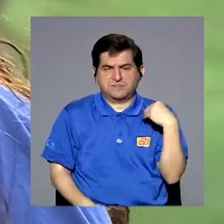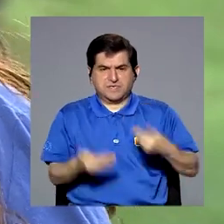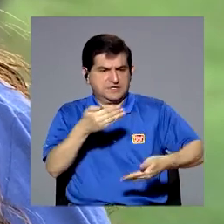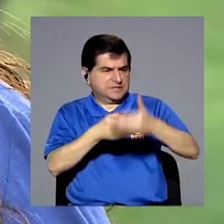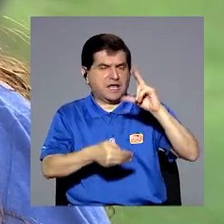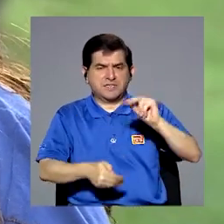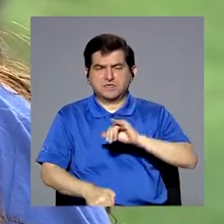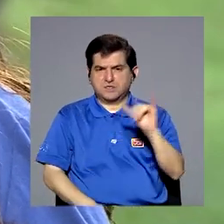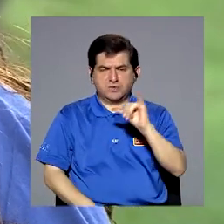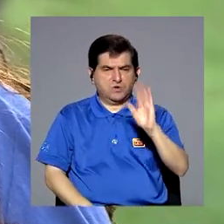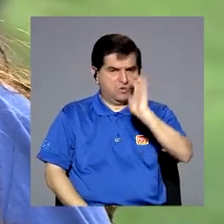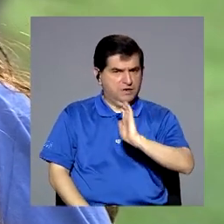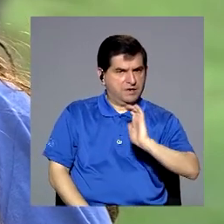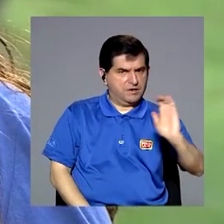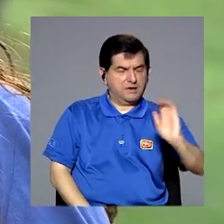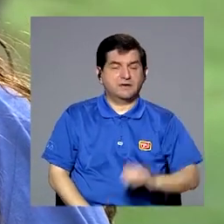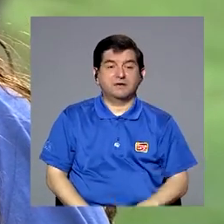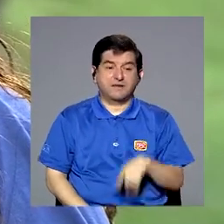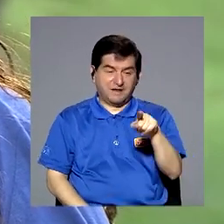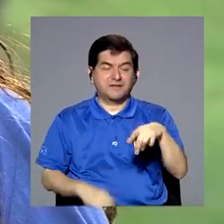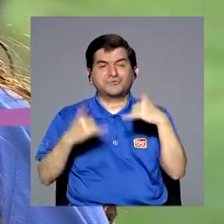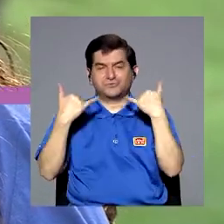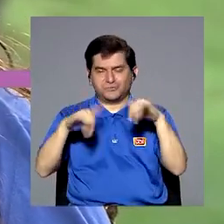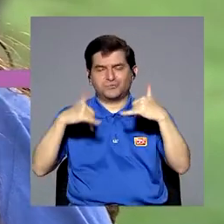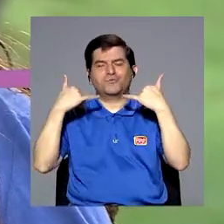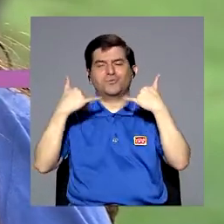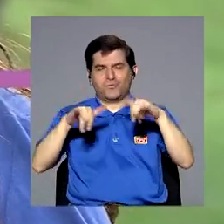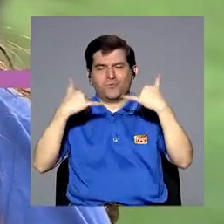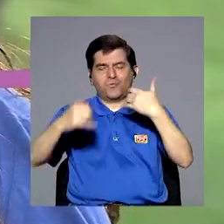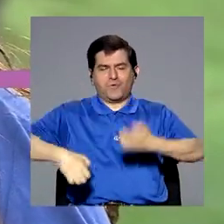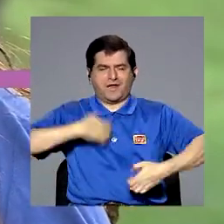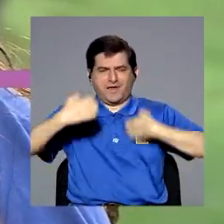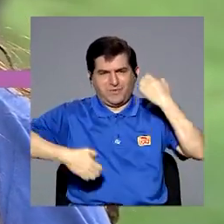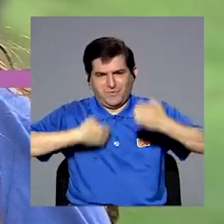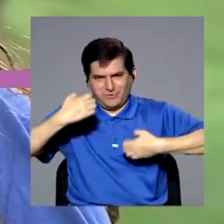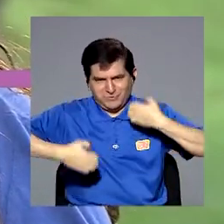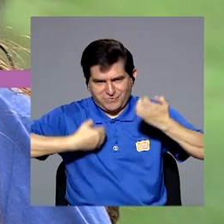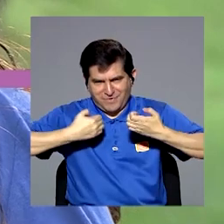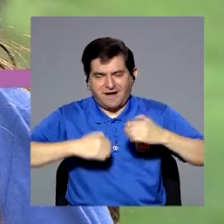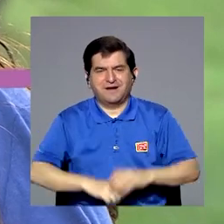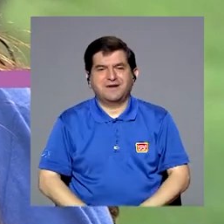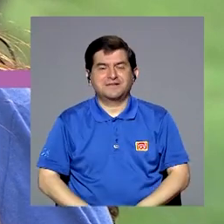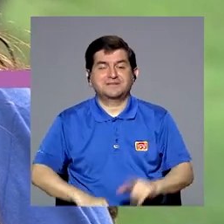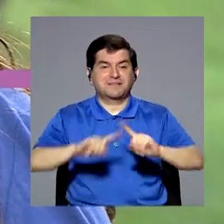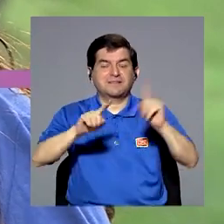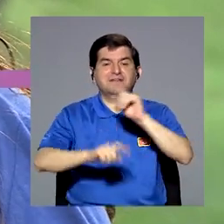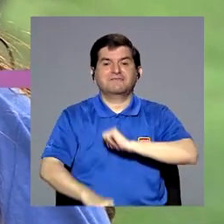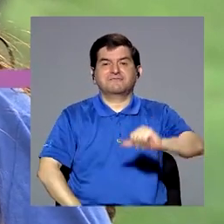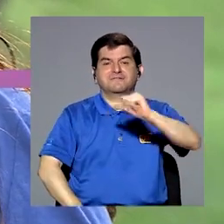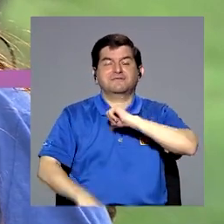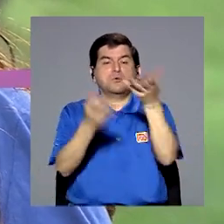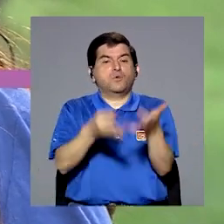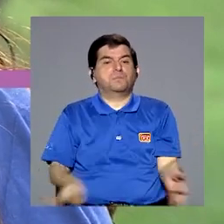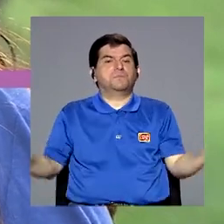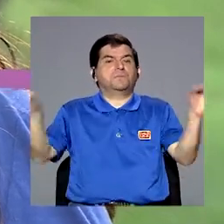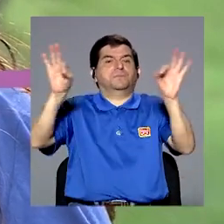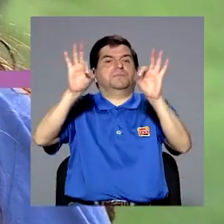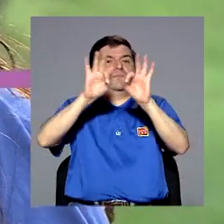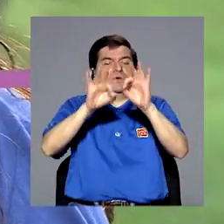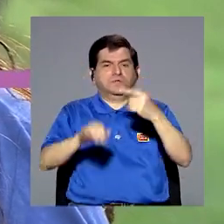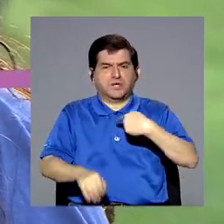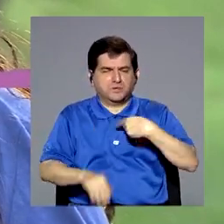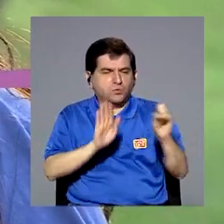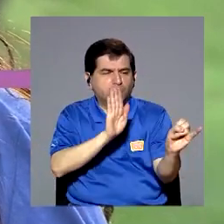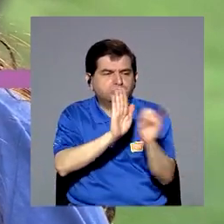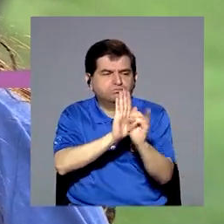antes cuando eran niños. Sí, eso es todo un juego, ¿verdad? Es un juego de emociones, es un juego de actitudes, y lo importante es eso, es